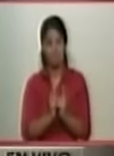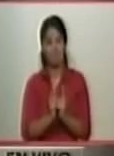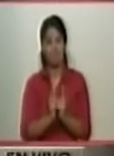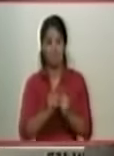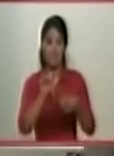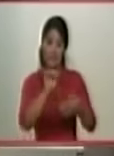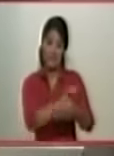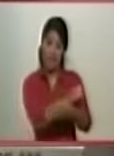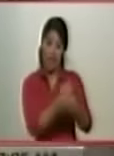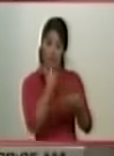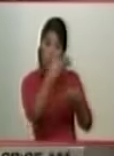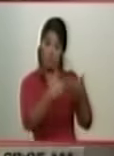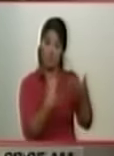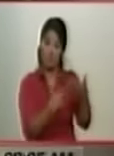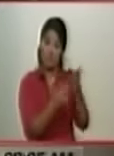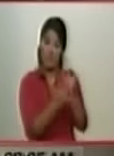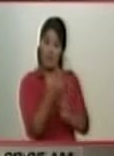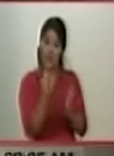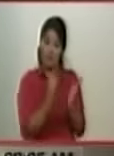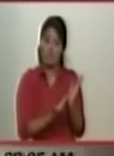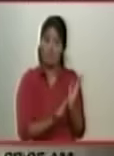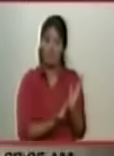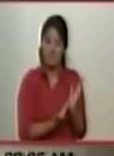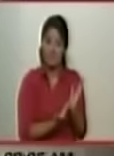Este texto de la Escritura